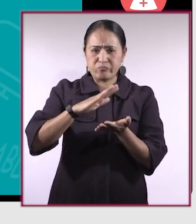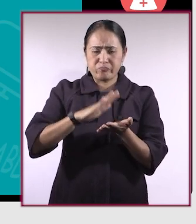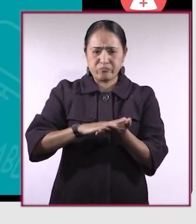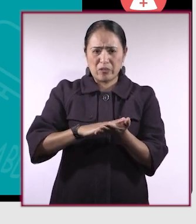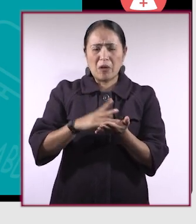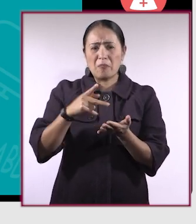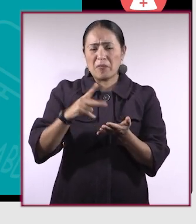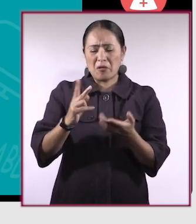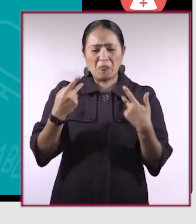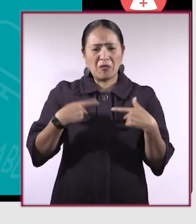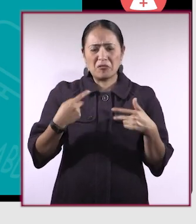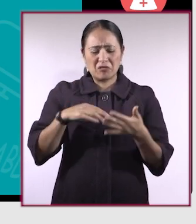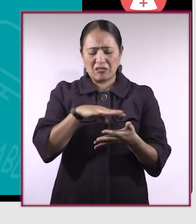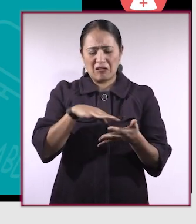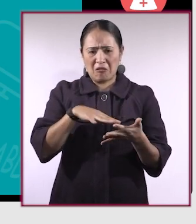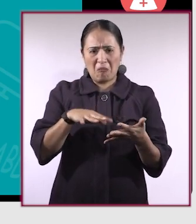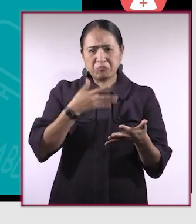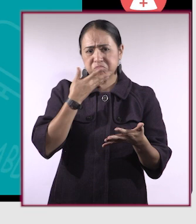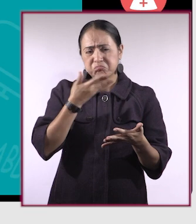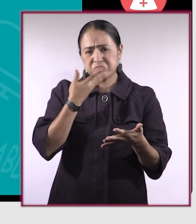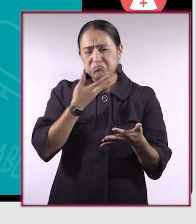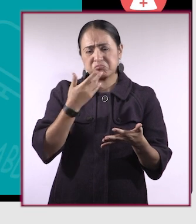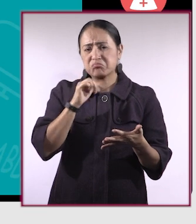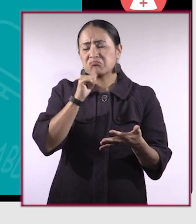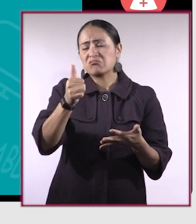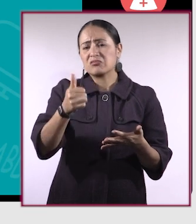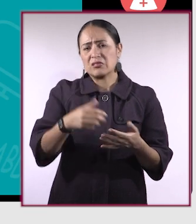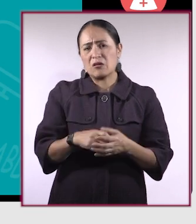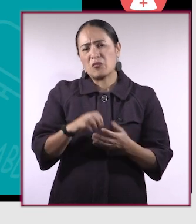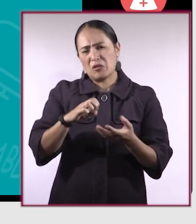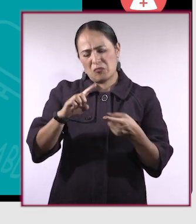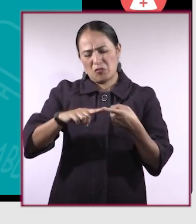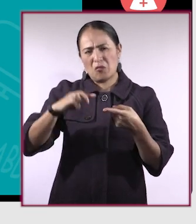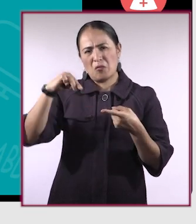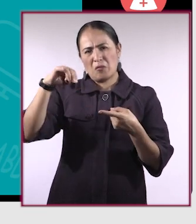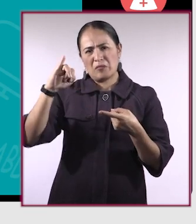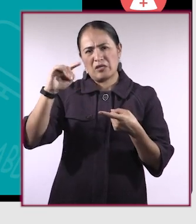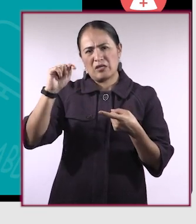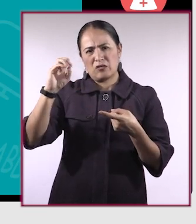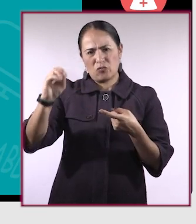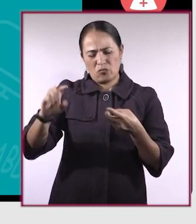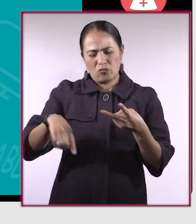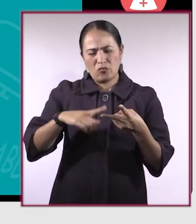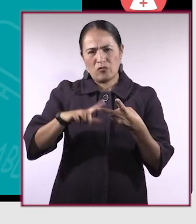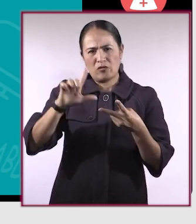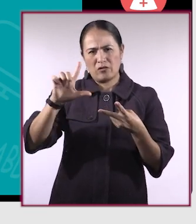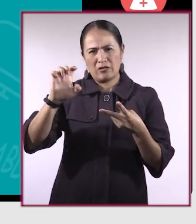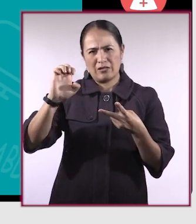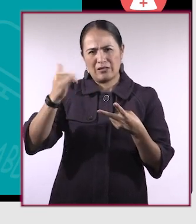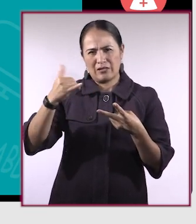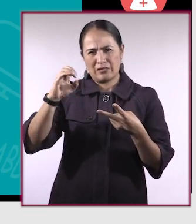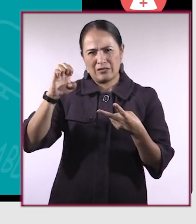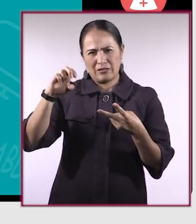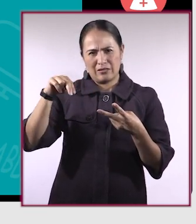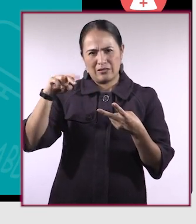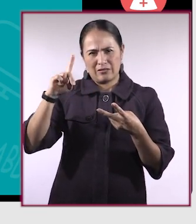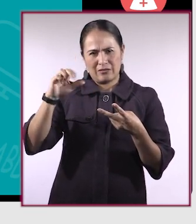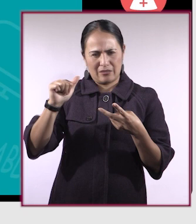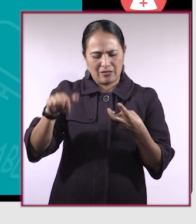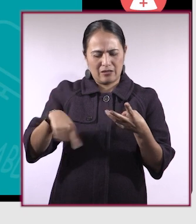lado occidental podríamos nombrarlo como un cuento, como una leyenda, como un mito, ¿sí? Pero que sin